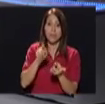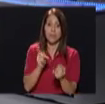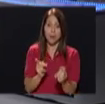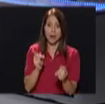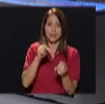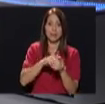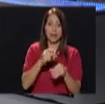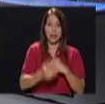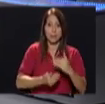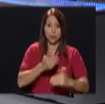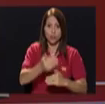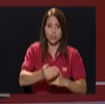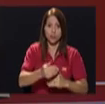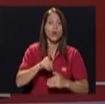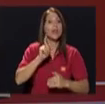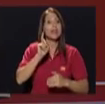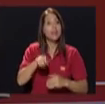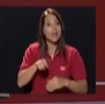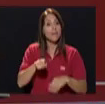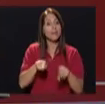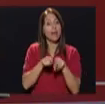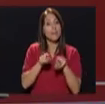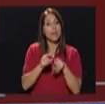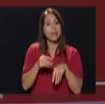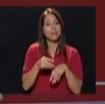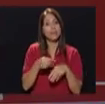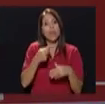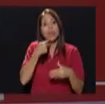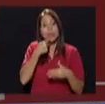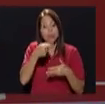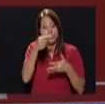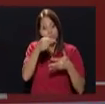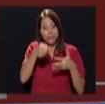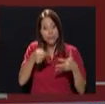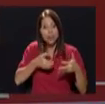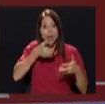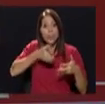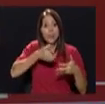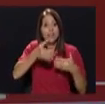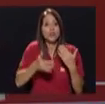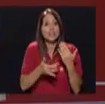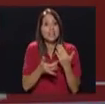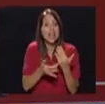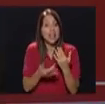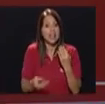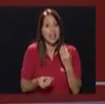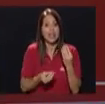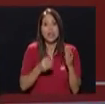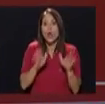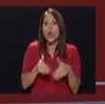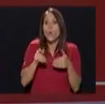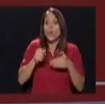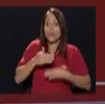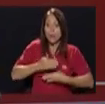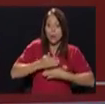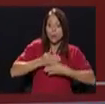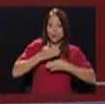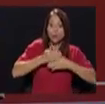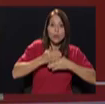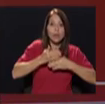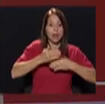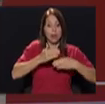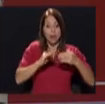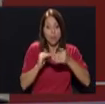en el proceso, facilitar incluso las recomendaciones técnicas, por decir algo, de infraestructura alrededor de